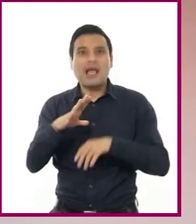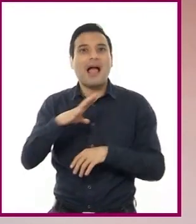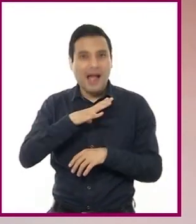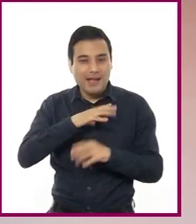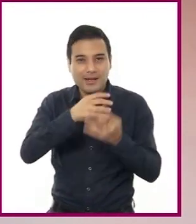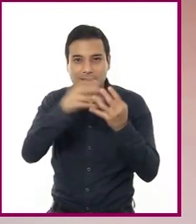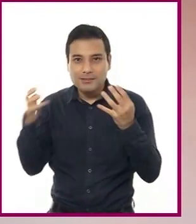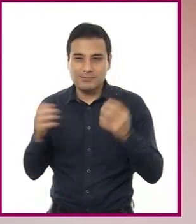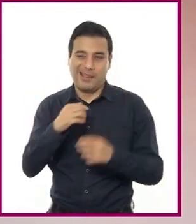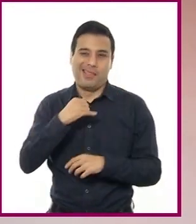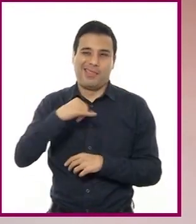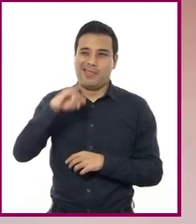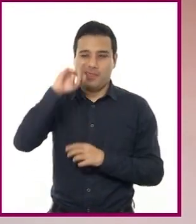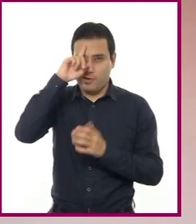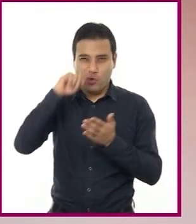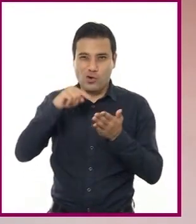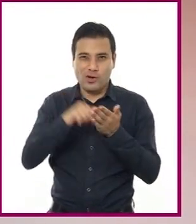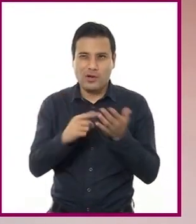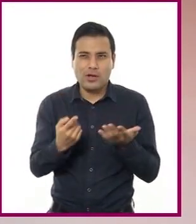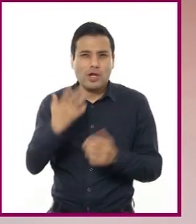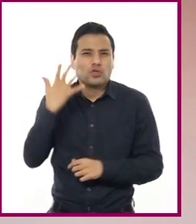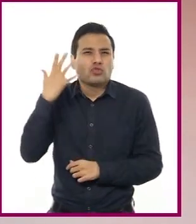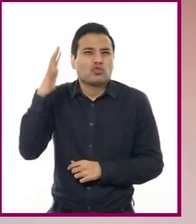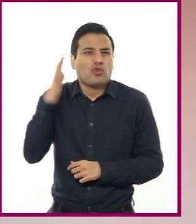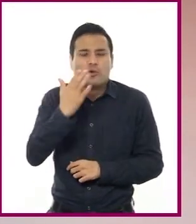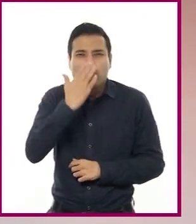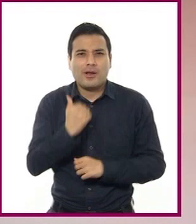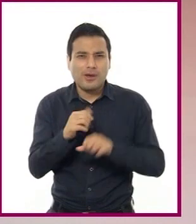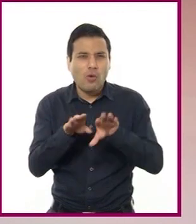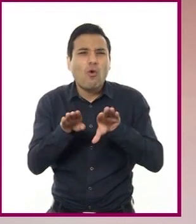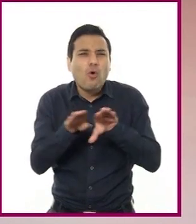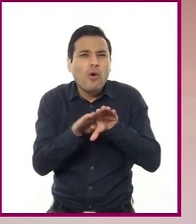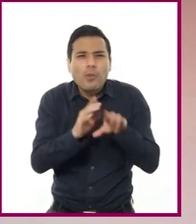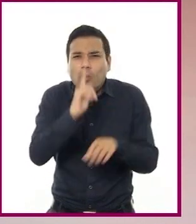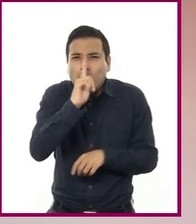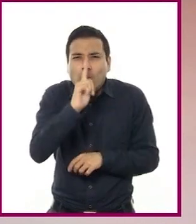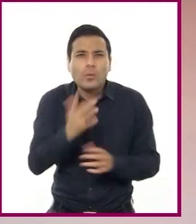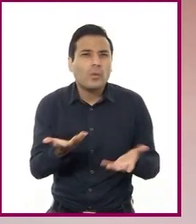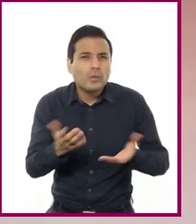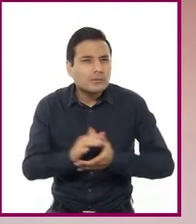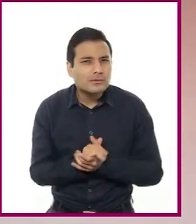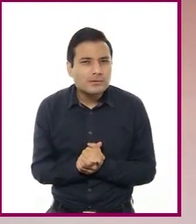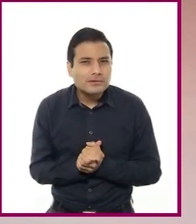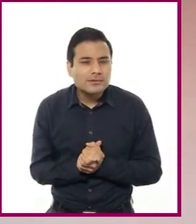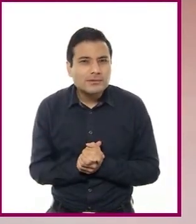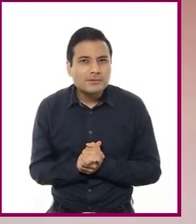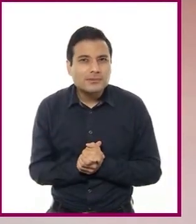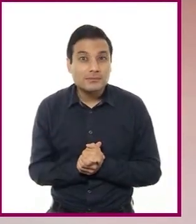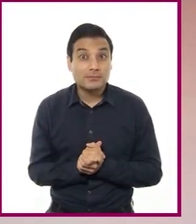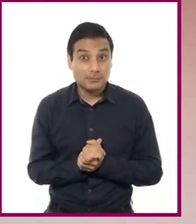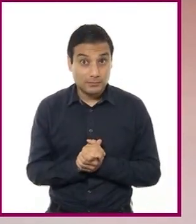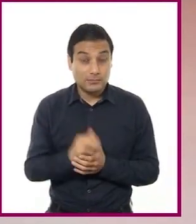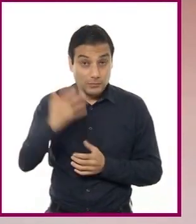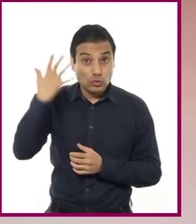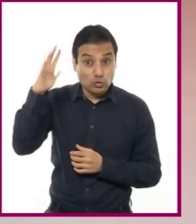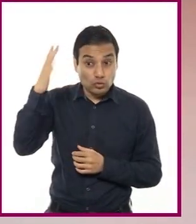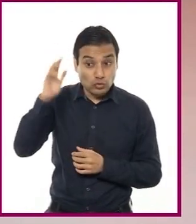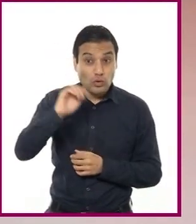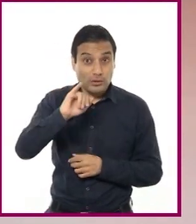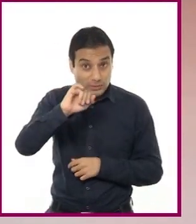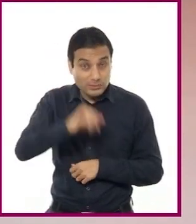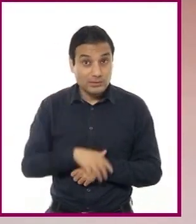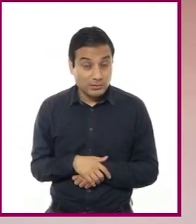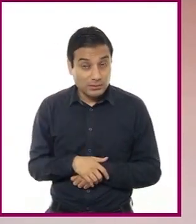eso no se lo creo. Si no hay sol, entonces, ¿de dónde proviene la luz que se dispersa? Sí proviene del sol, pero no de